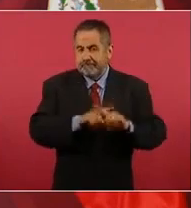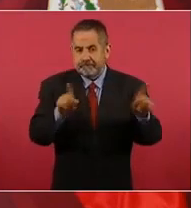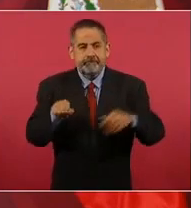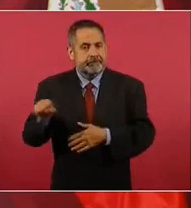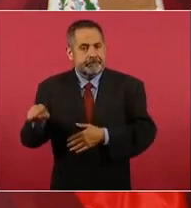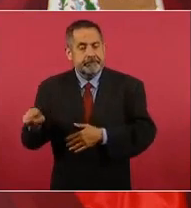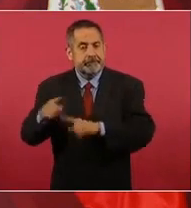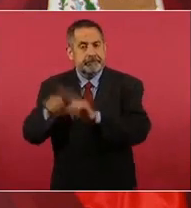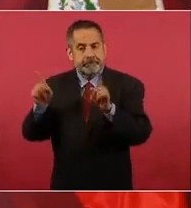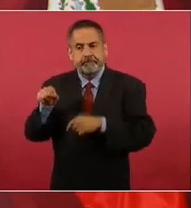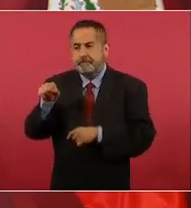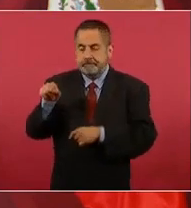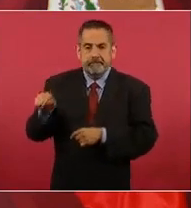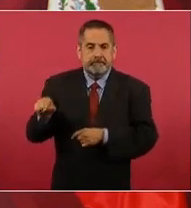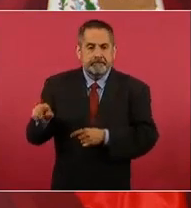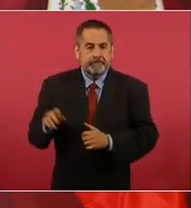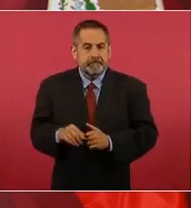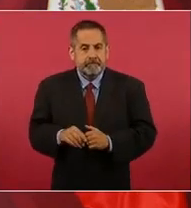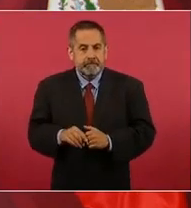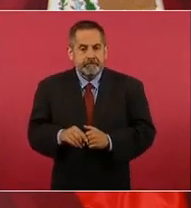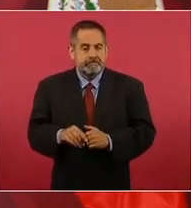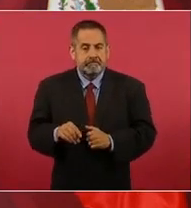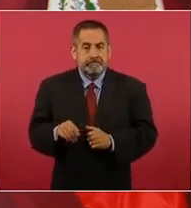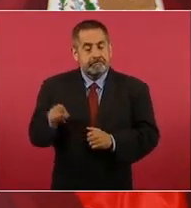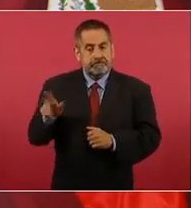que tienen los militares de México,